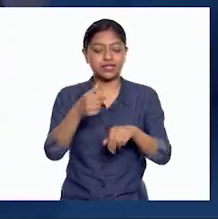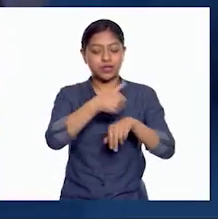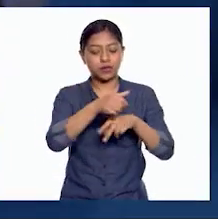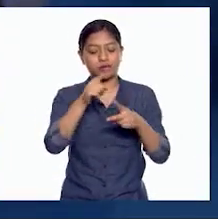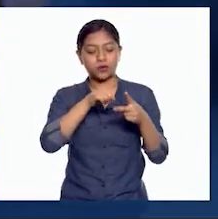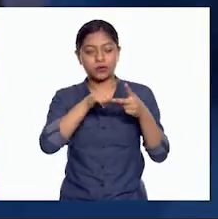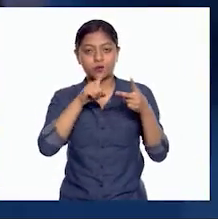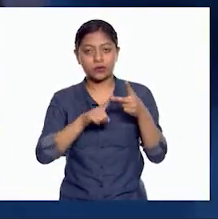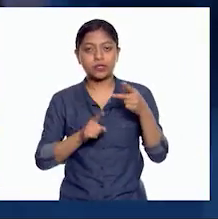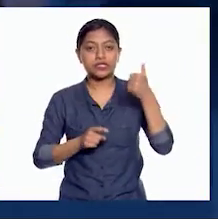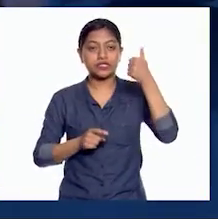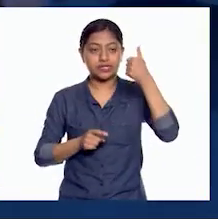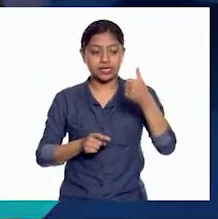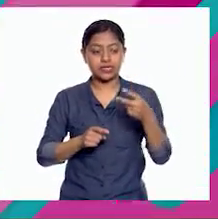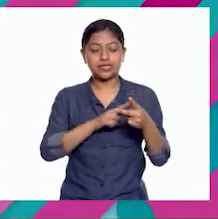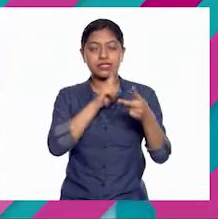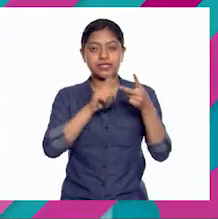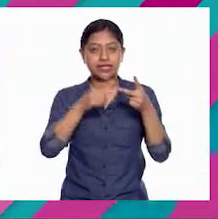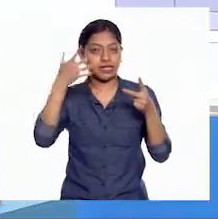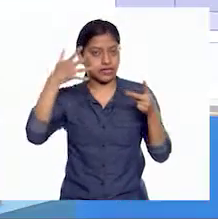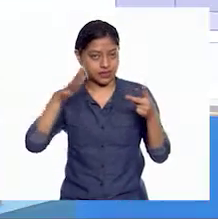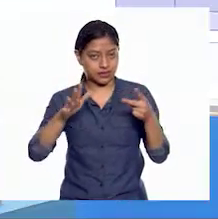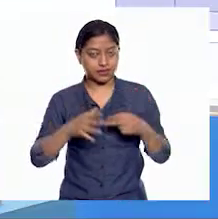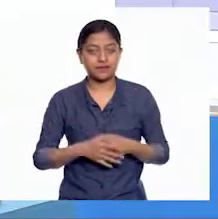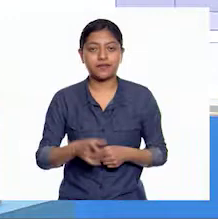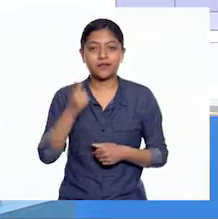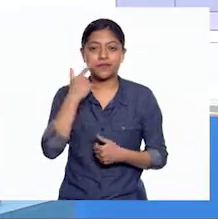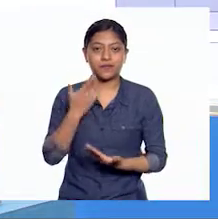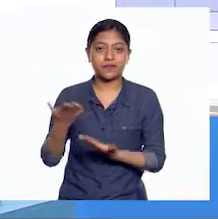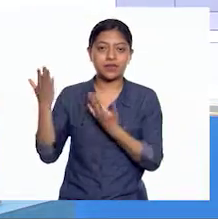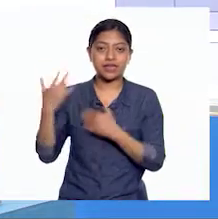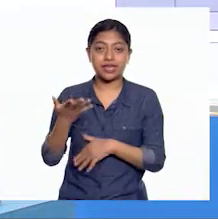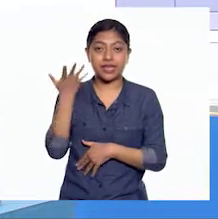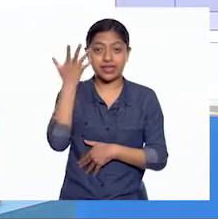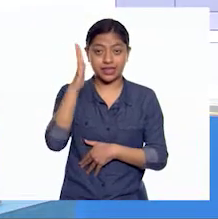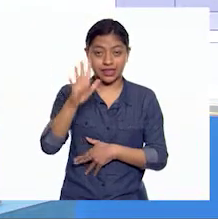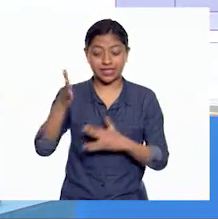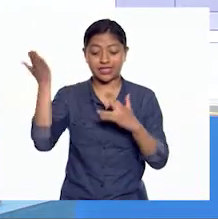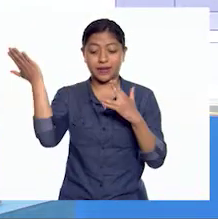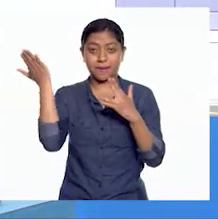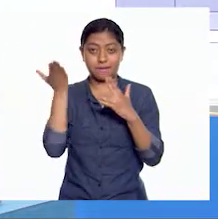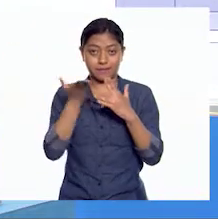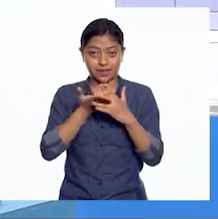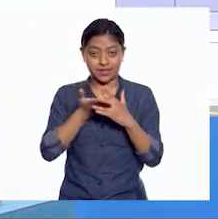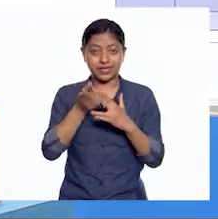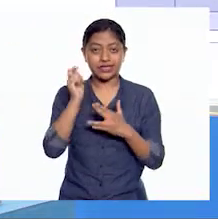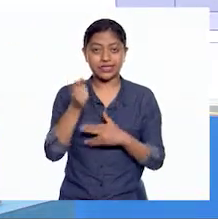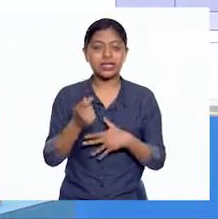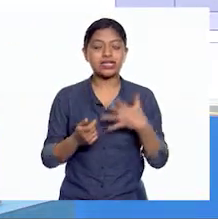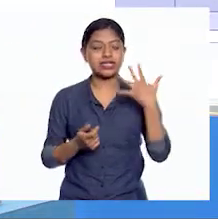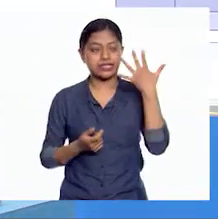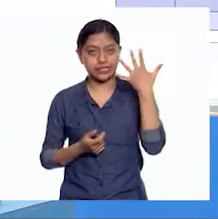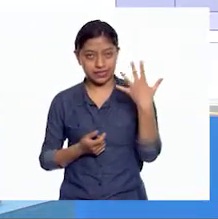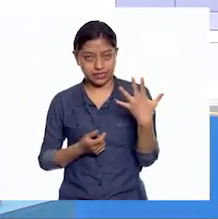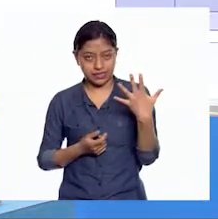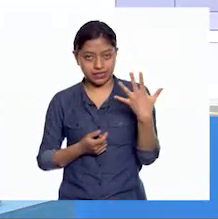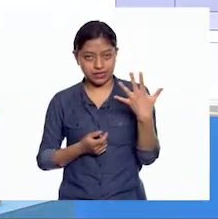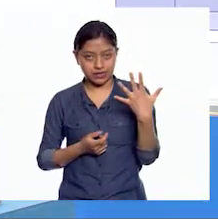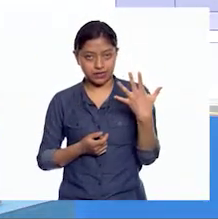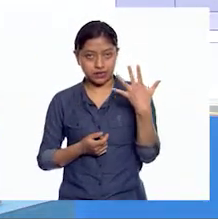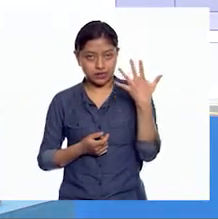María. Analicemos lo siguiente. La mitad de 10 es 5. 5